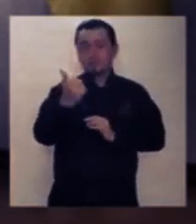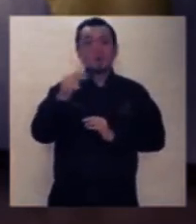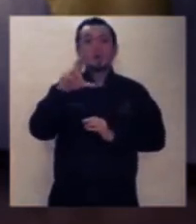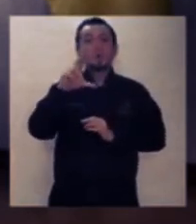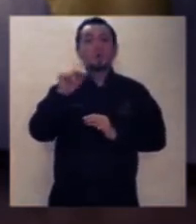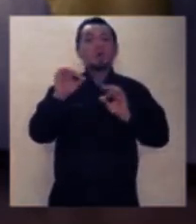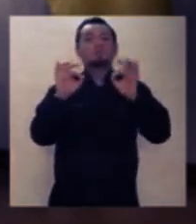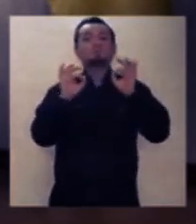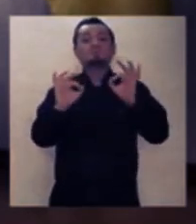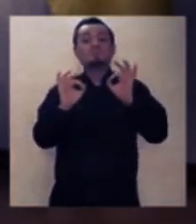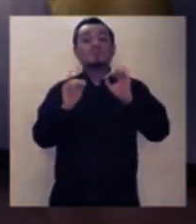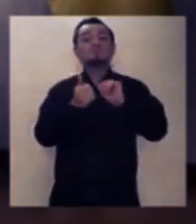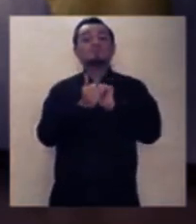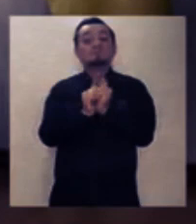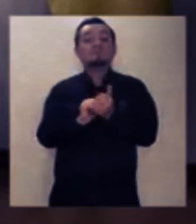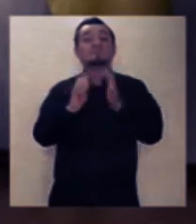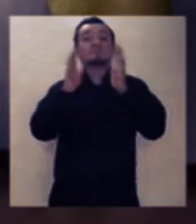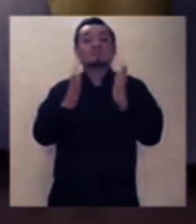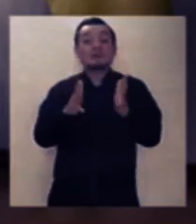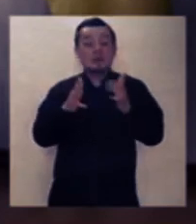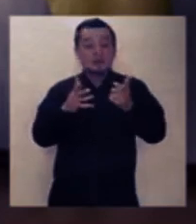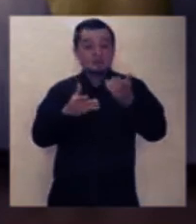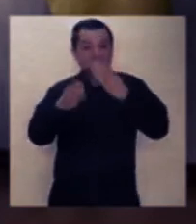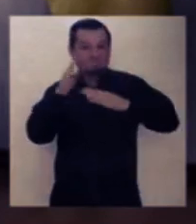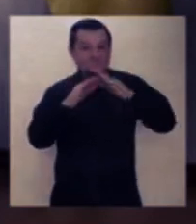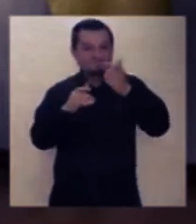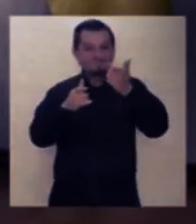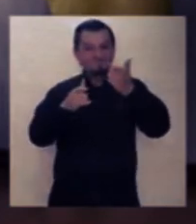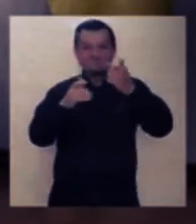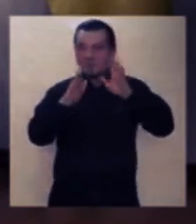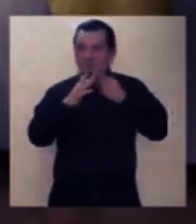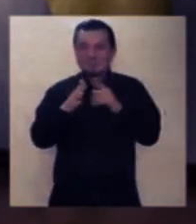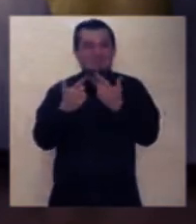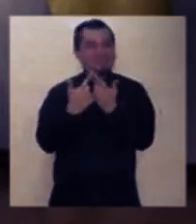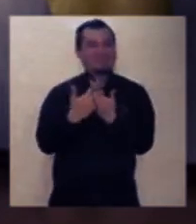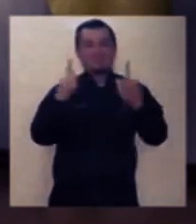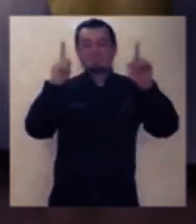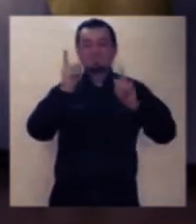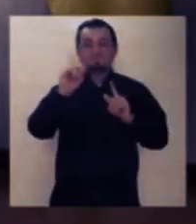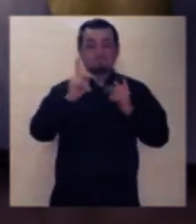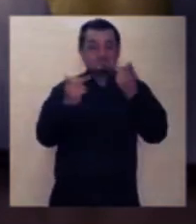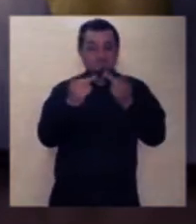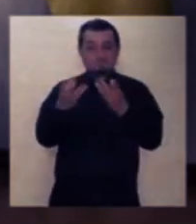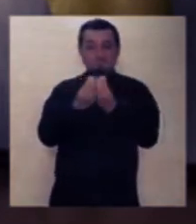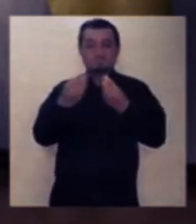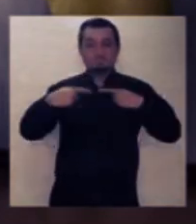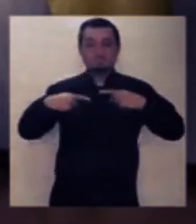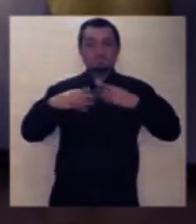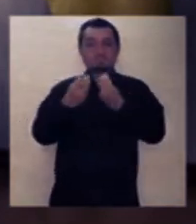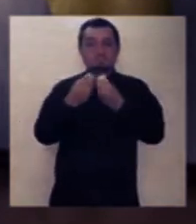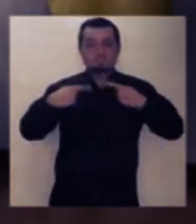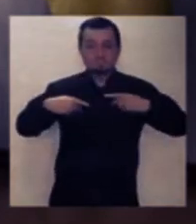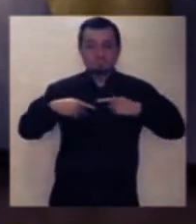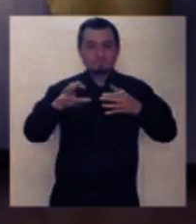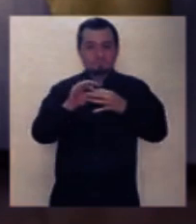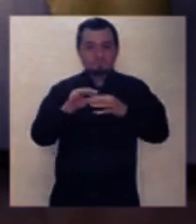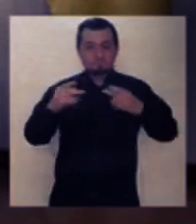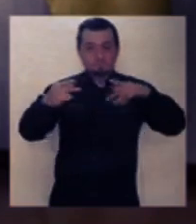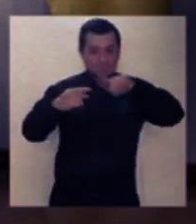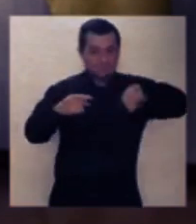este momento no hay condiciones para seguir avanzando con la apertura de nuestra economía, pero tampoco hay todavía la necesidad de volver a